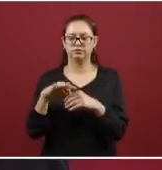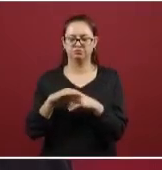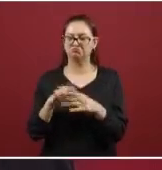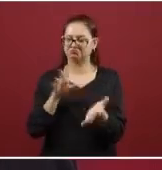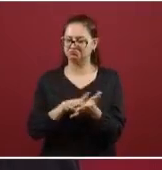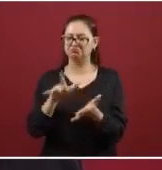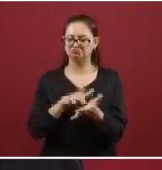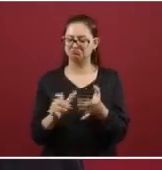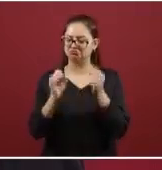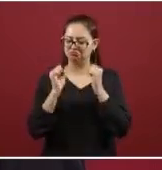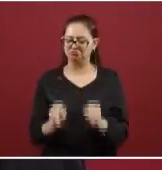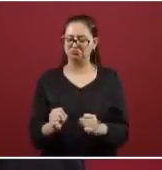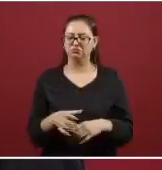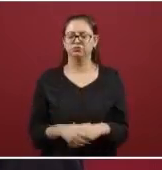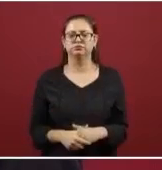reforma.